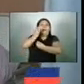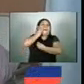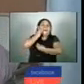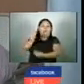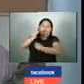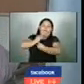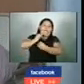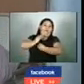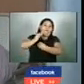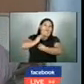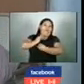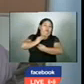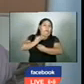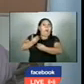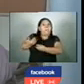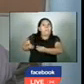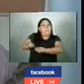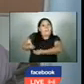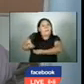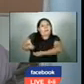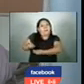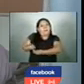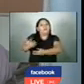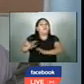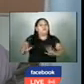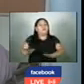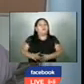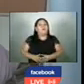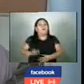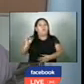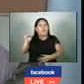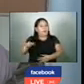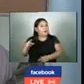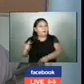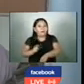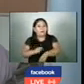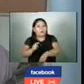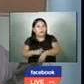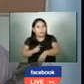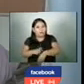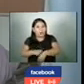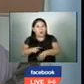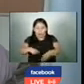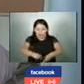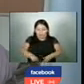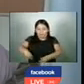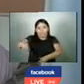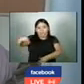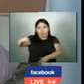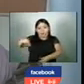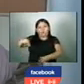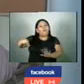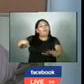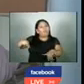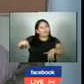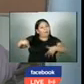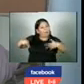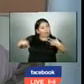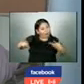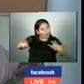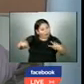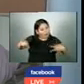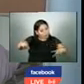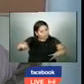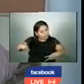y se promueve la lactancia materna desde el primer minuto de vida. Está el pinzamiento tardío de cordón, que nos ayuda a hacer un cambio